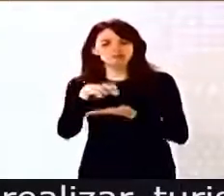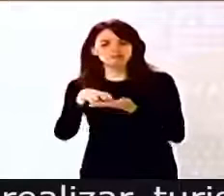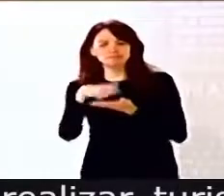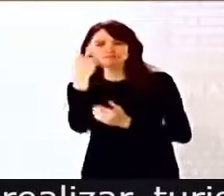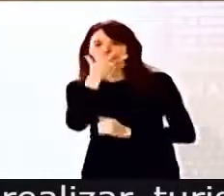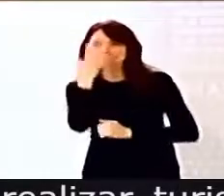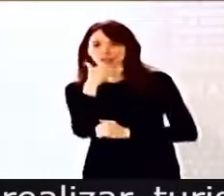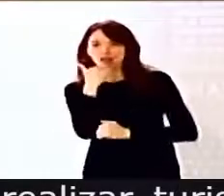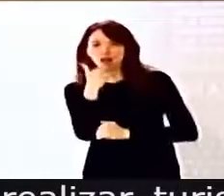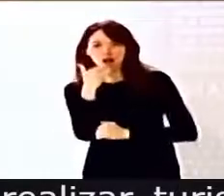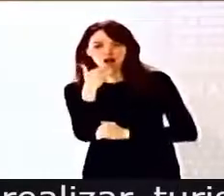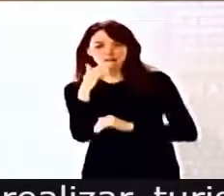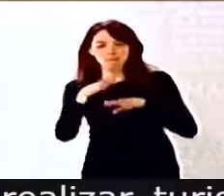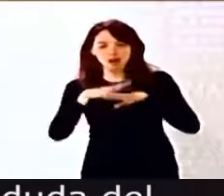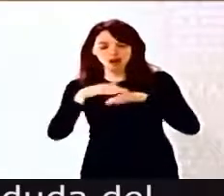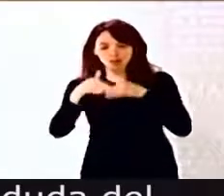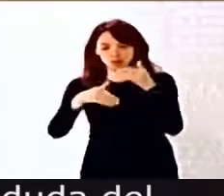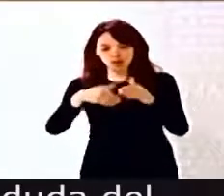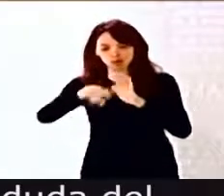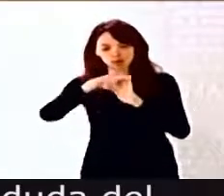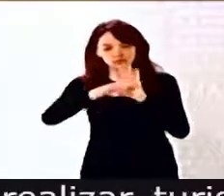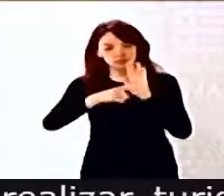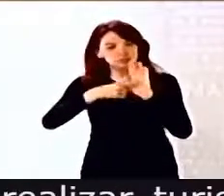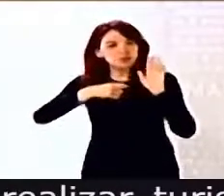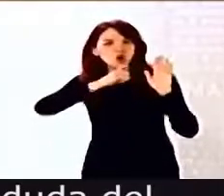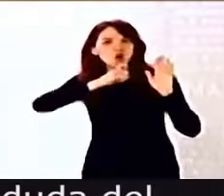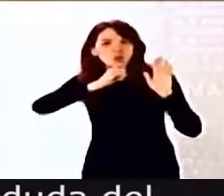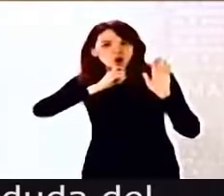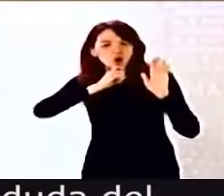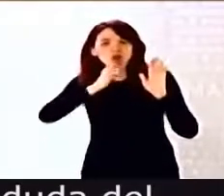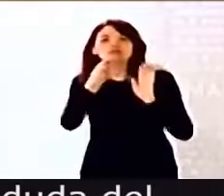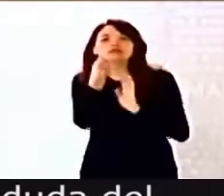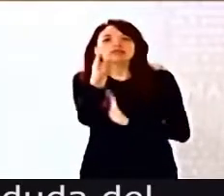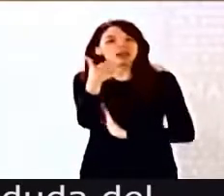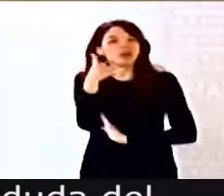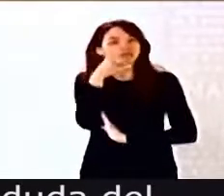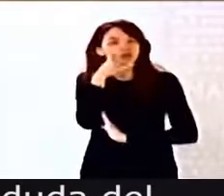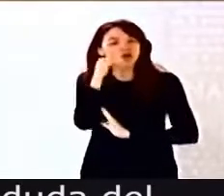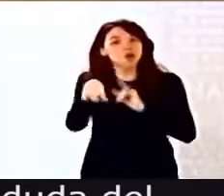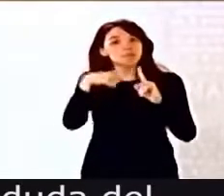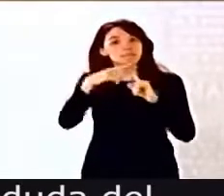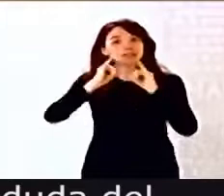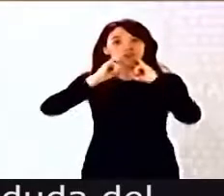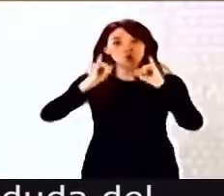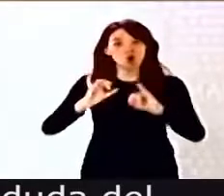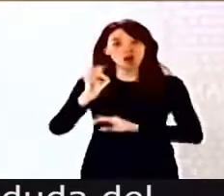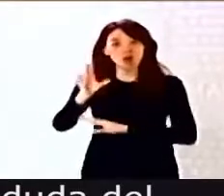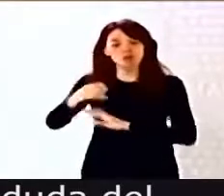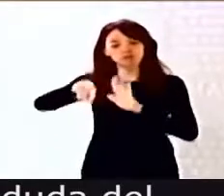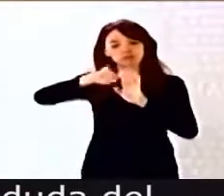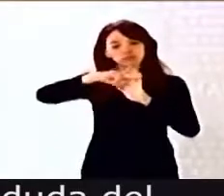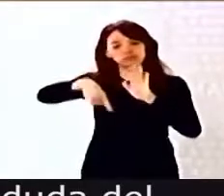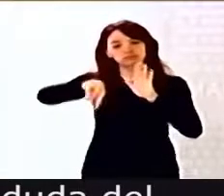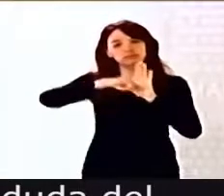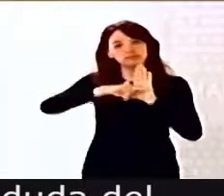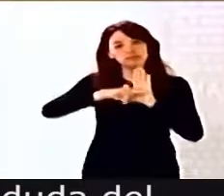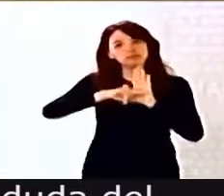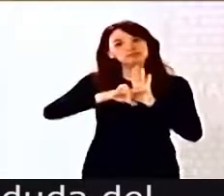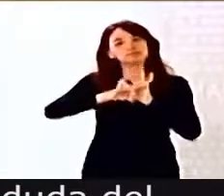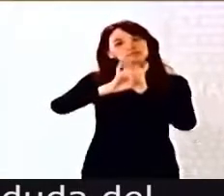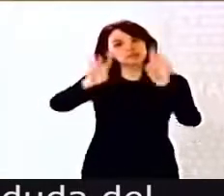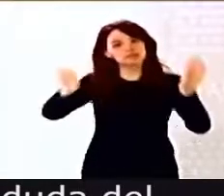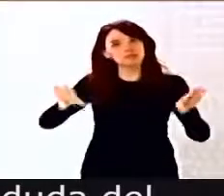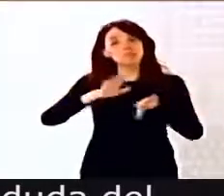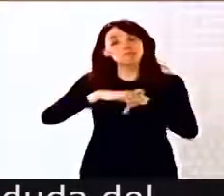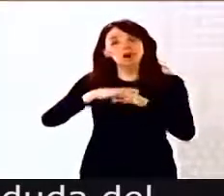desescalada, puedan tener un teléfono y un correo electrónico de referencia para que les puedan atender en sus